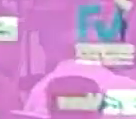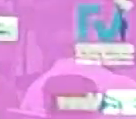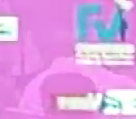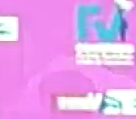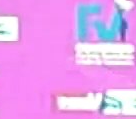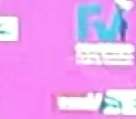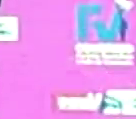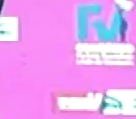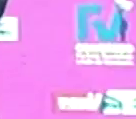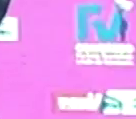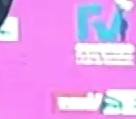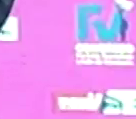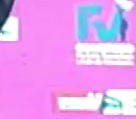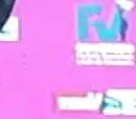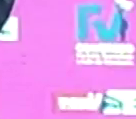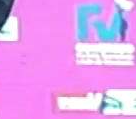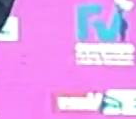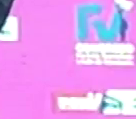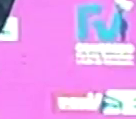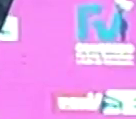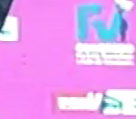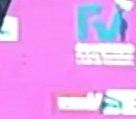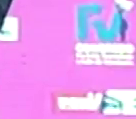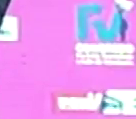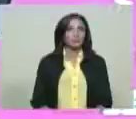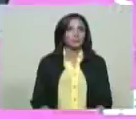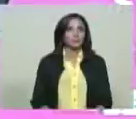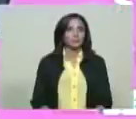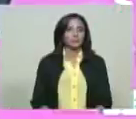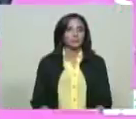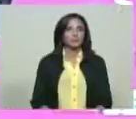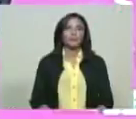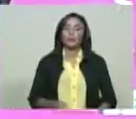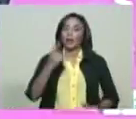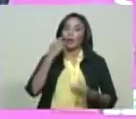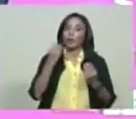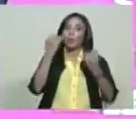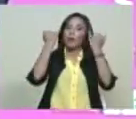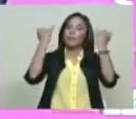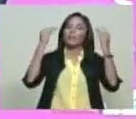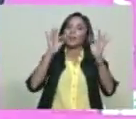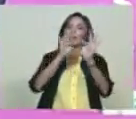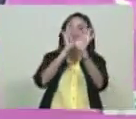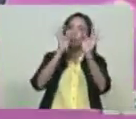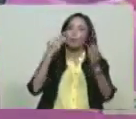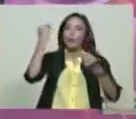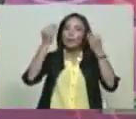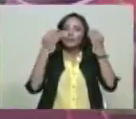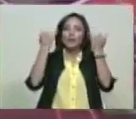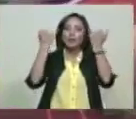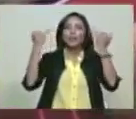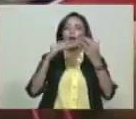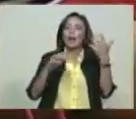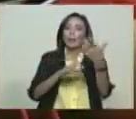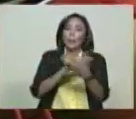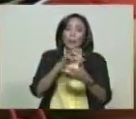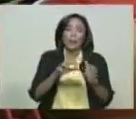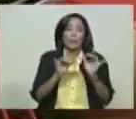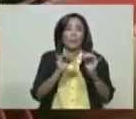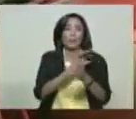si no conoce de verdad los asuntos la forma de ser pensar y los problemas que viven nuestros